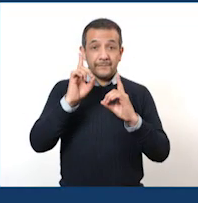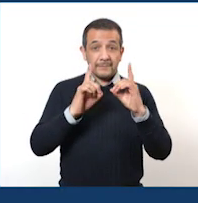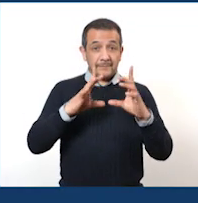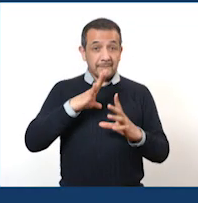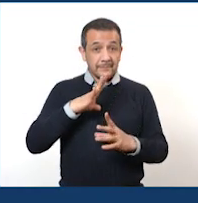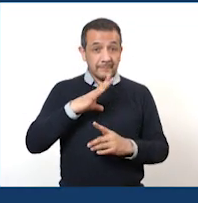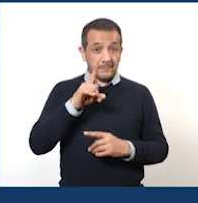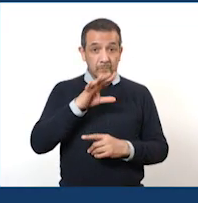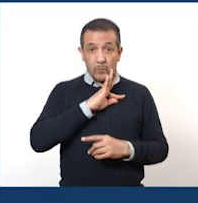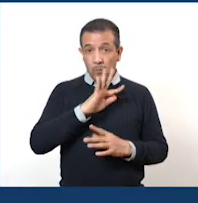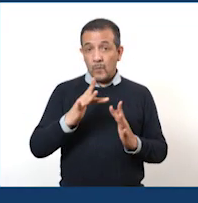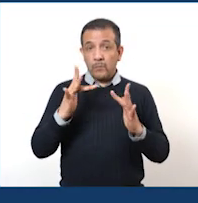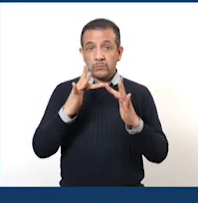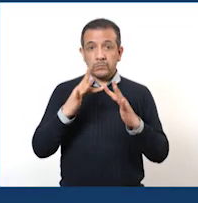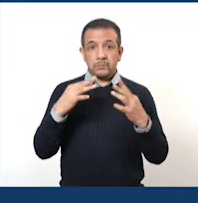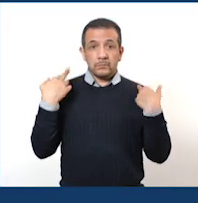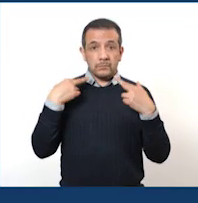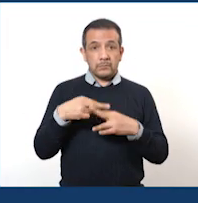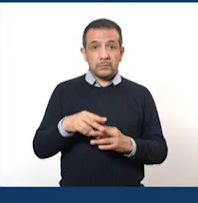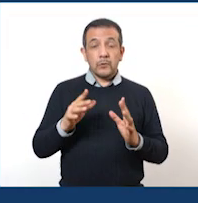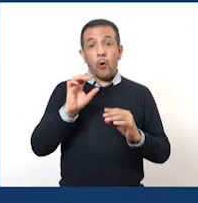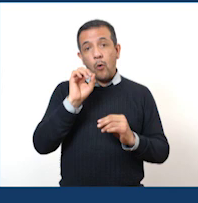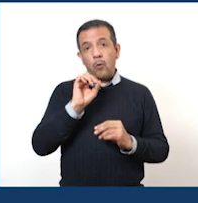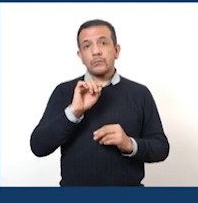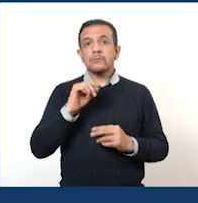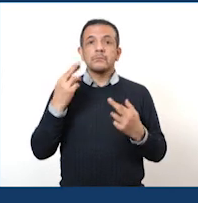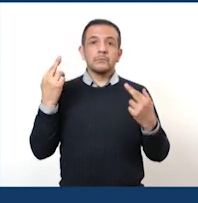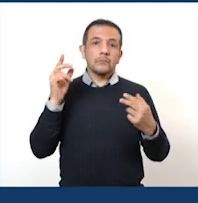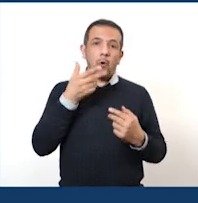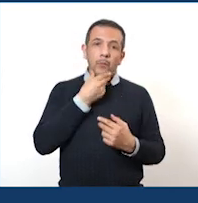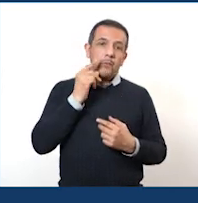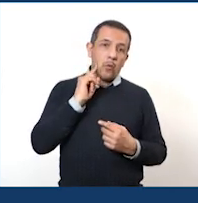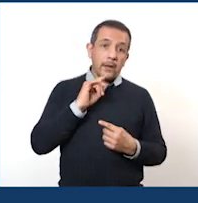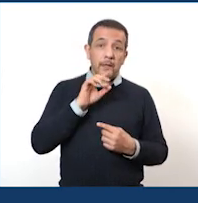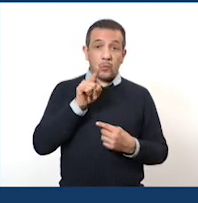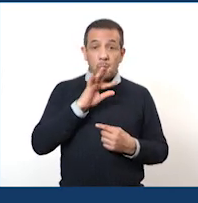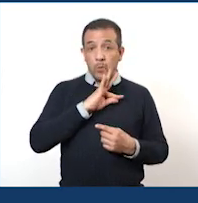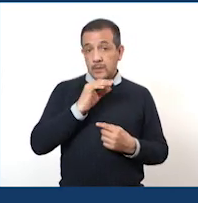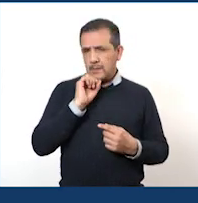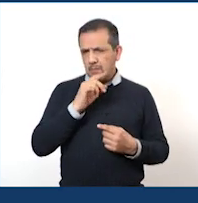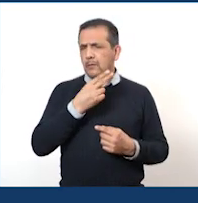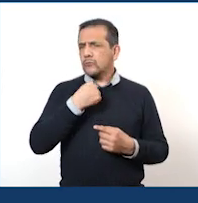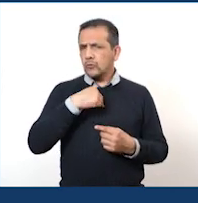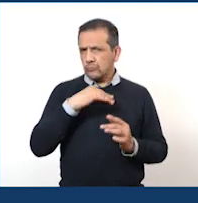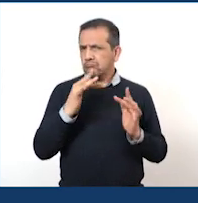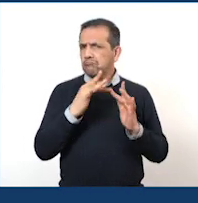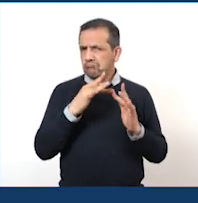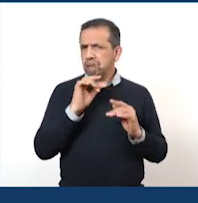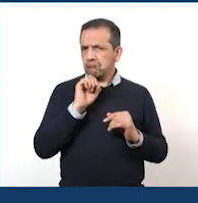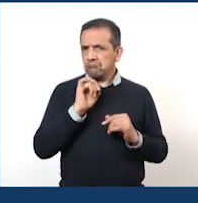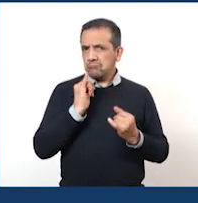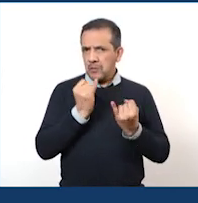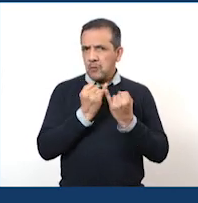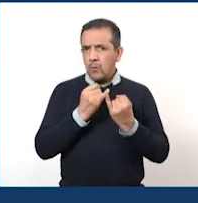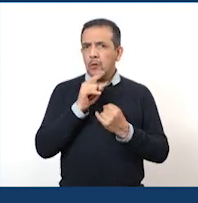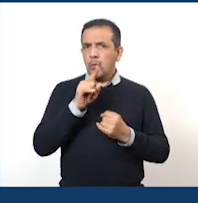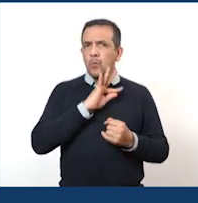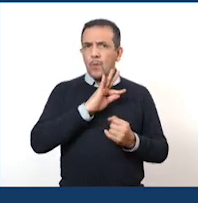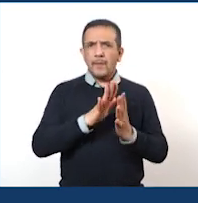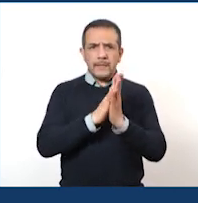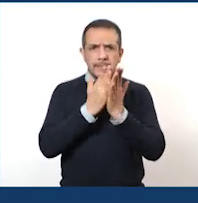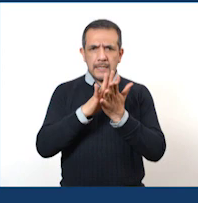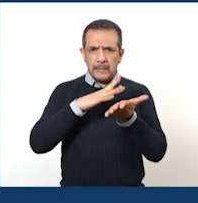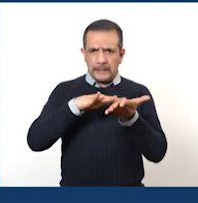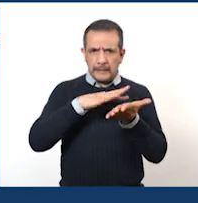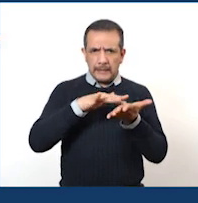Si tienes alguna duda, comunícate con tu maestra o maestro. O si lo prefieres, contáctanos. También